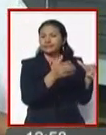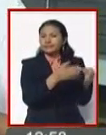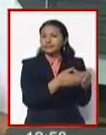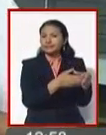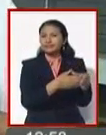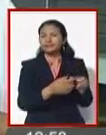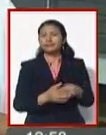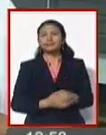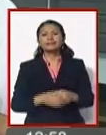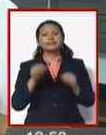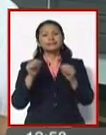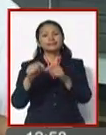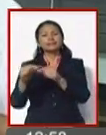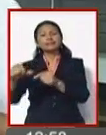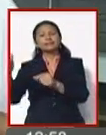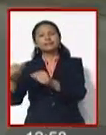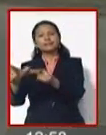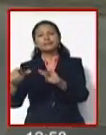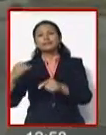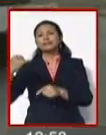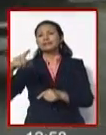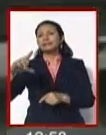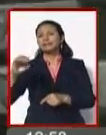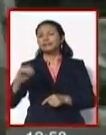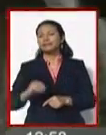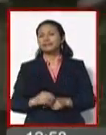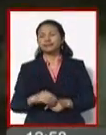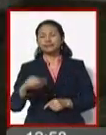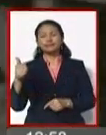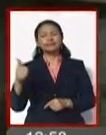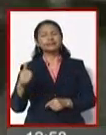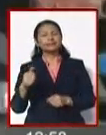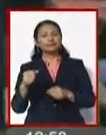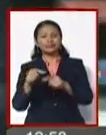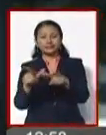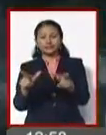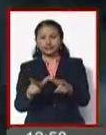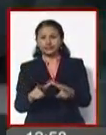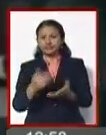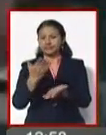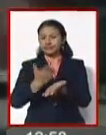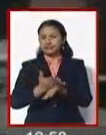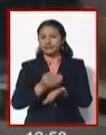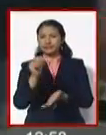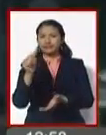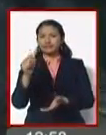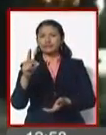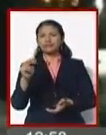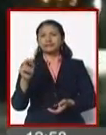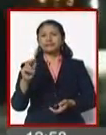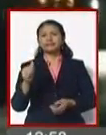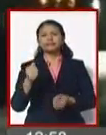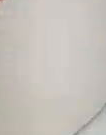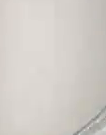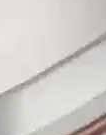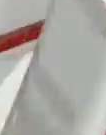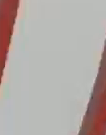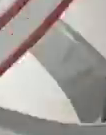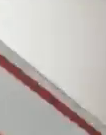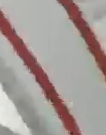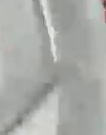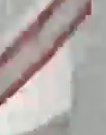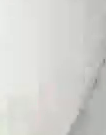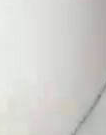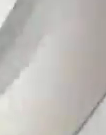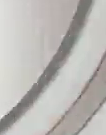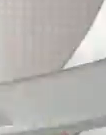donde podemos habilitar el puerto Hilo, puerto Buch. Hasta el cierre de este reporte, el paro de la aduana de Chile aún continuaba.